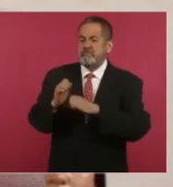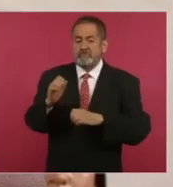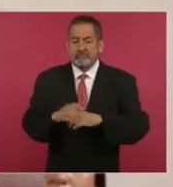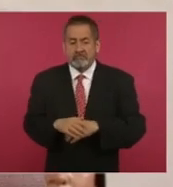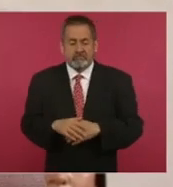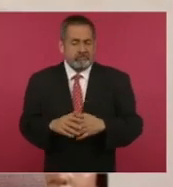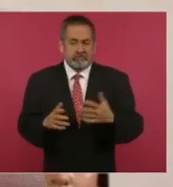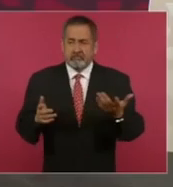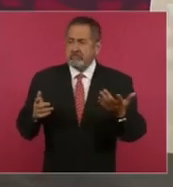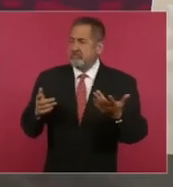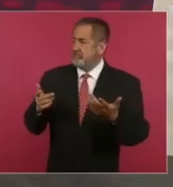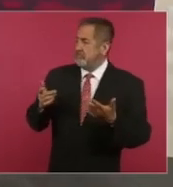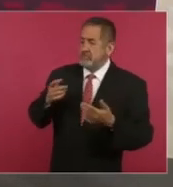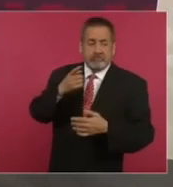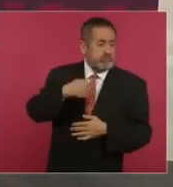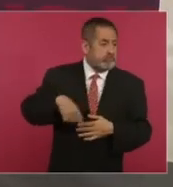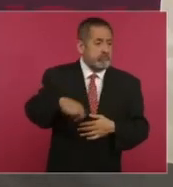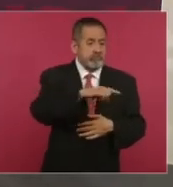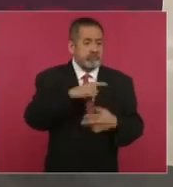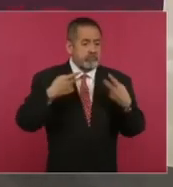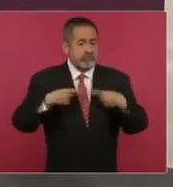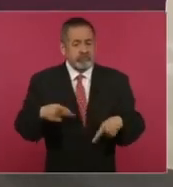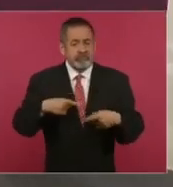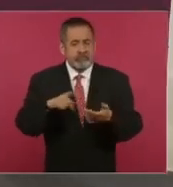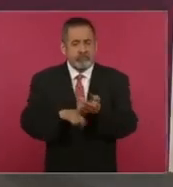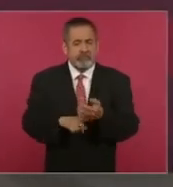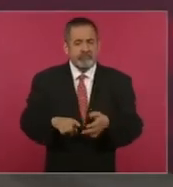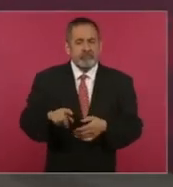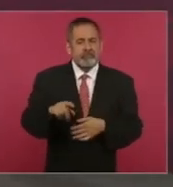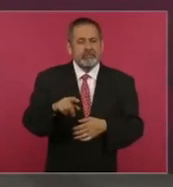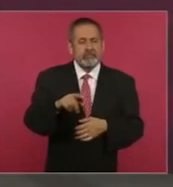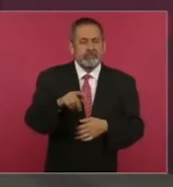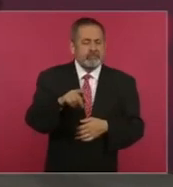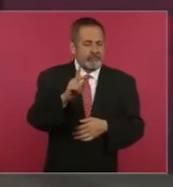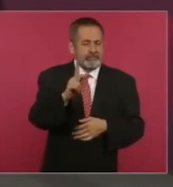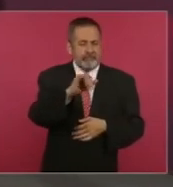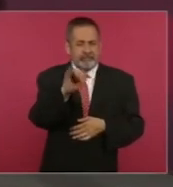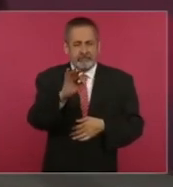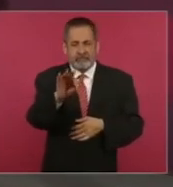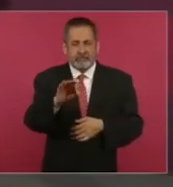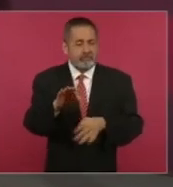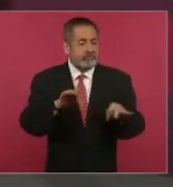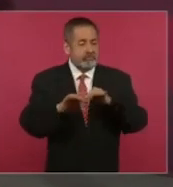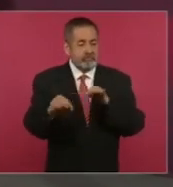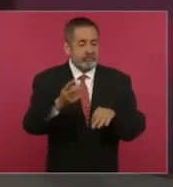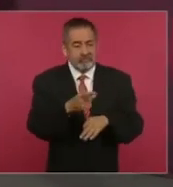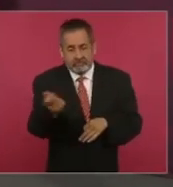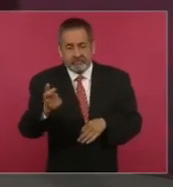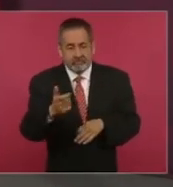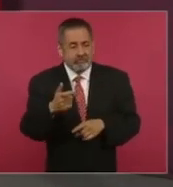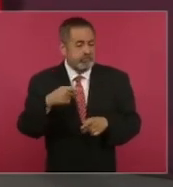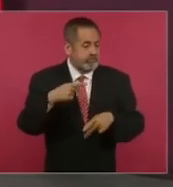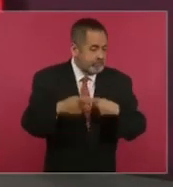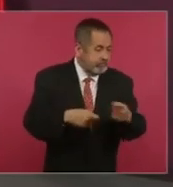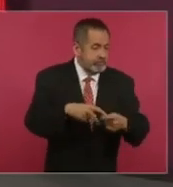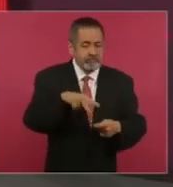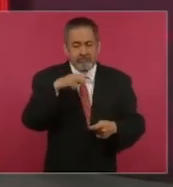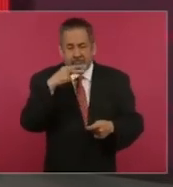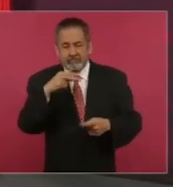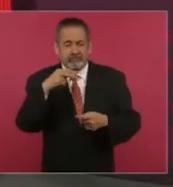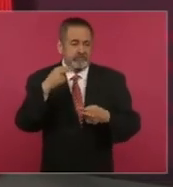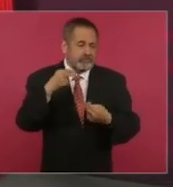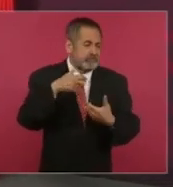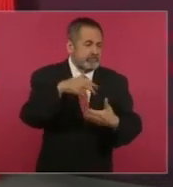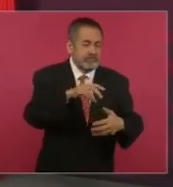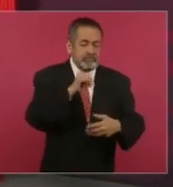socavar a una institución como el ejército con fines de pérdida de nuestra soberanía dijo López Obrador en su conferencia mañanera de este jueves 19 de octubre